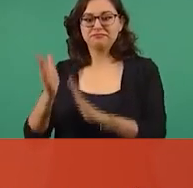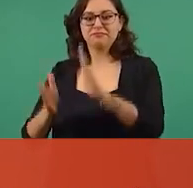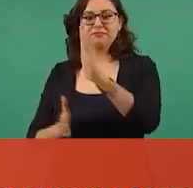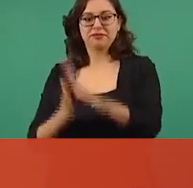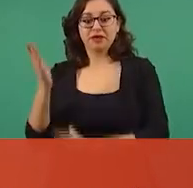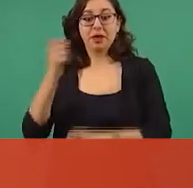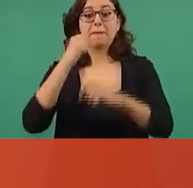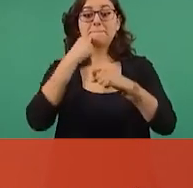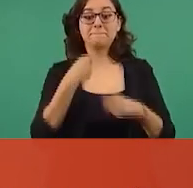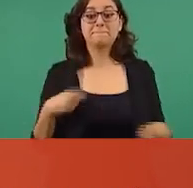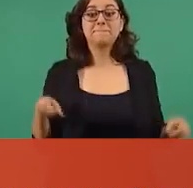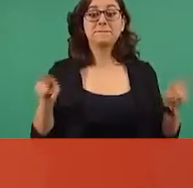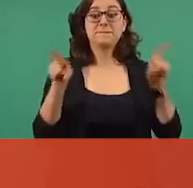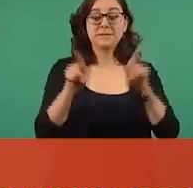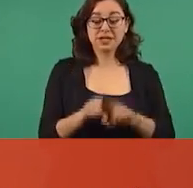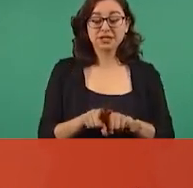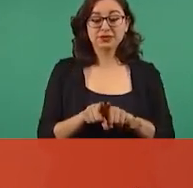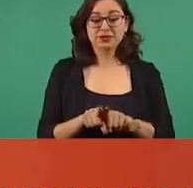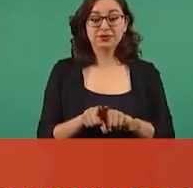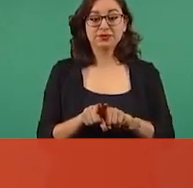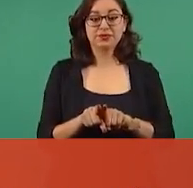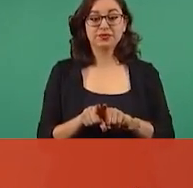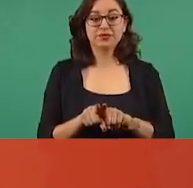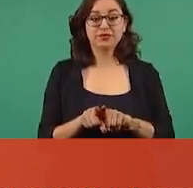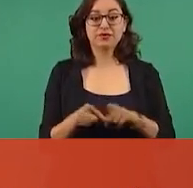se está vacunando